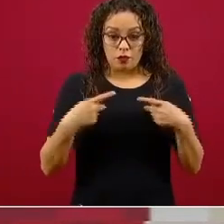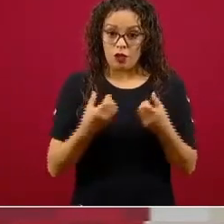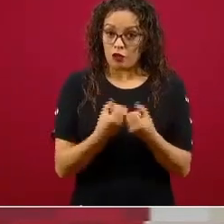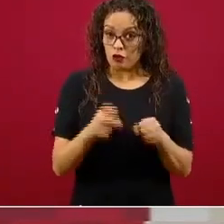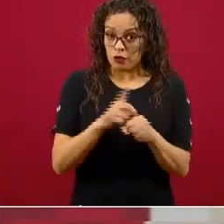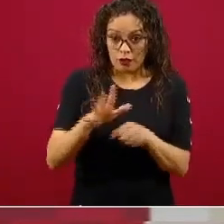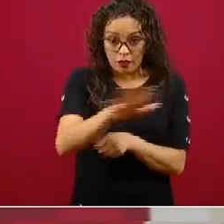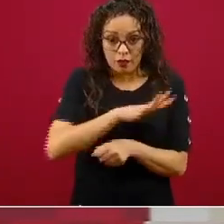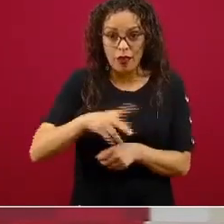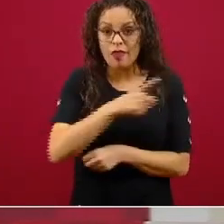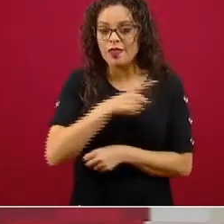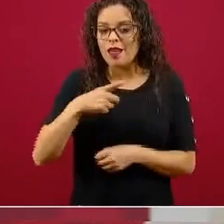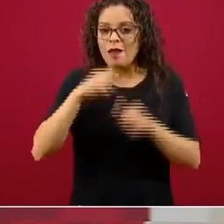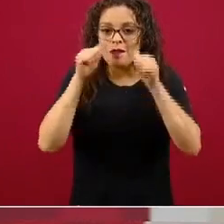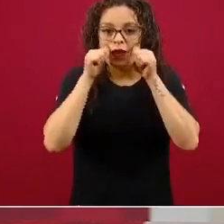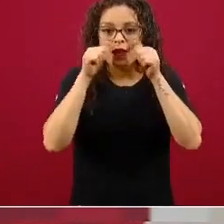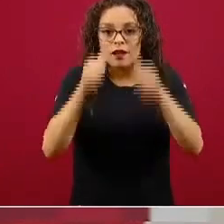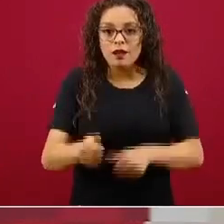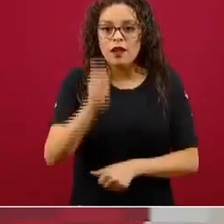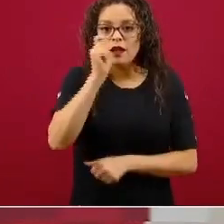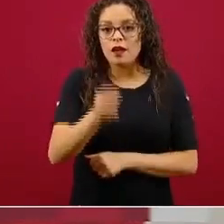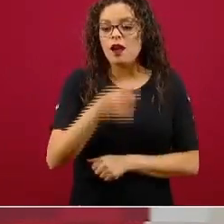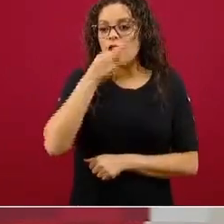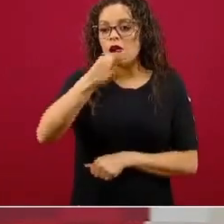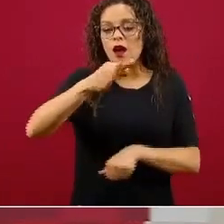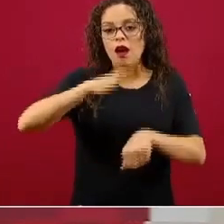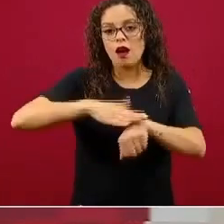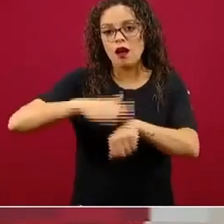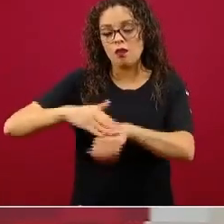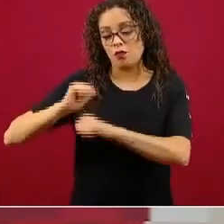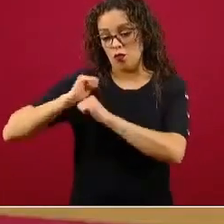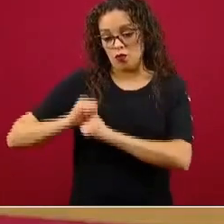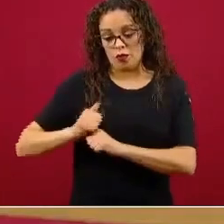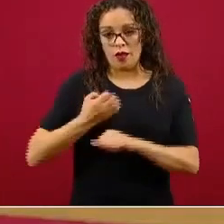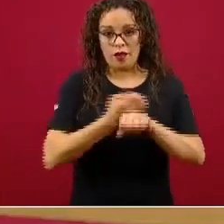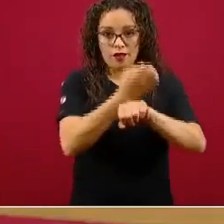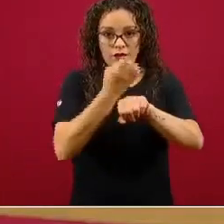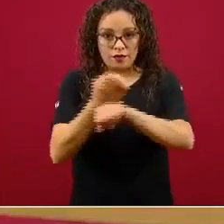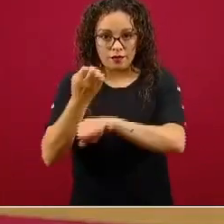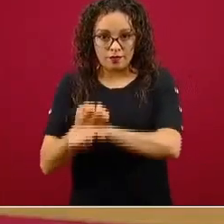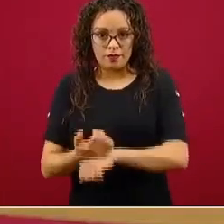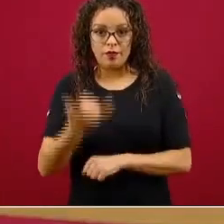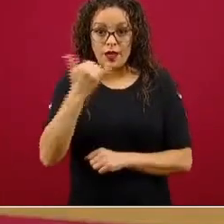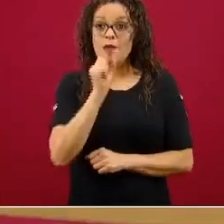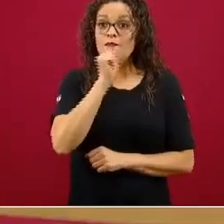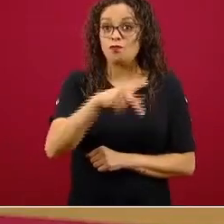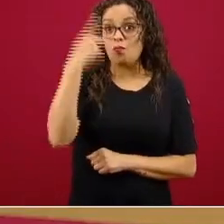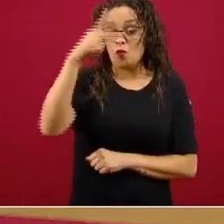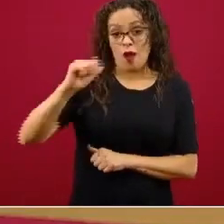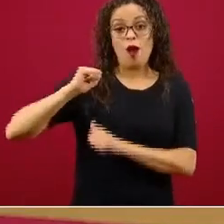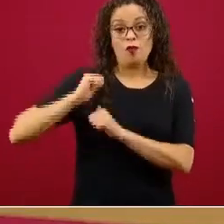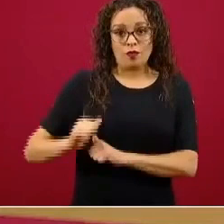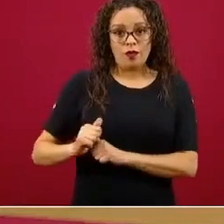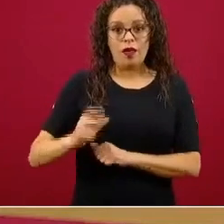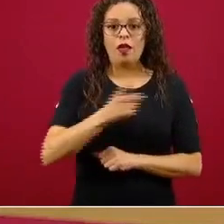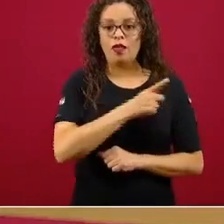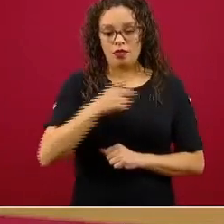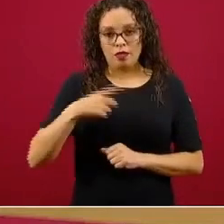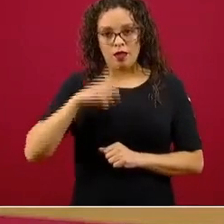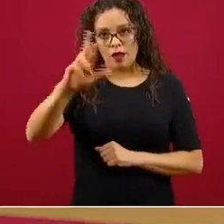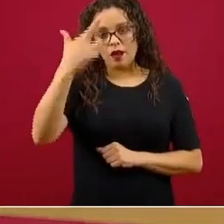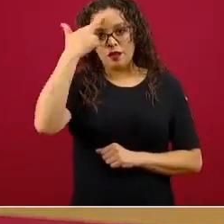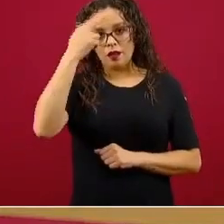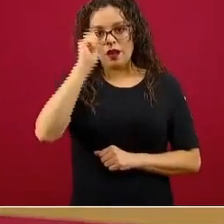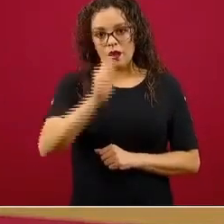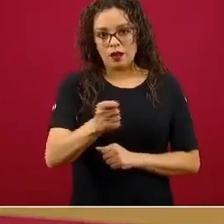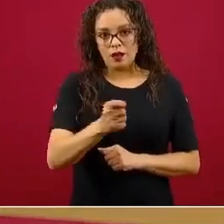a lo que indiquen las autoridades estatales y, por su parte, las autoridades estatales tomar en cuenta estos principios generales al